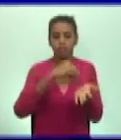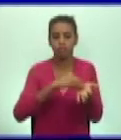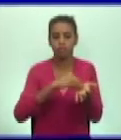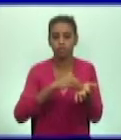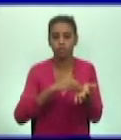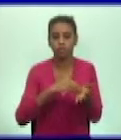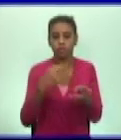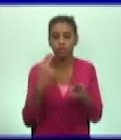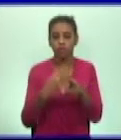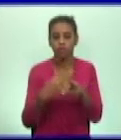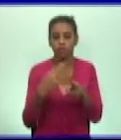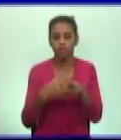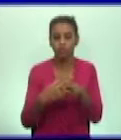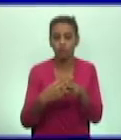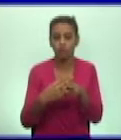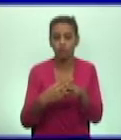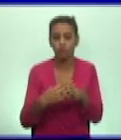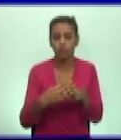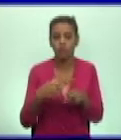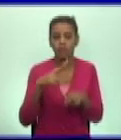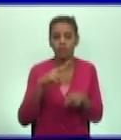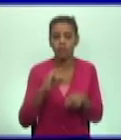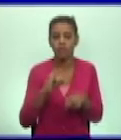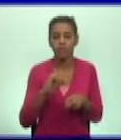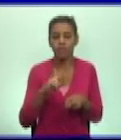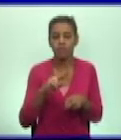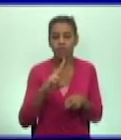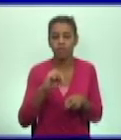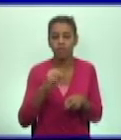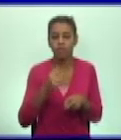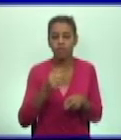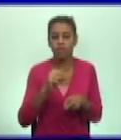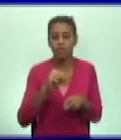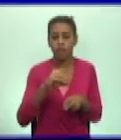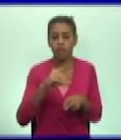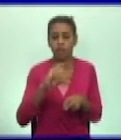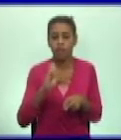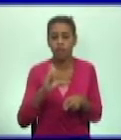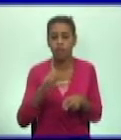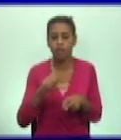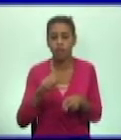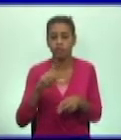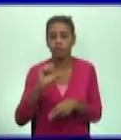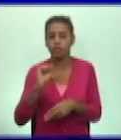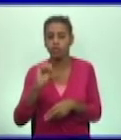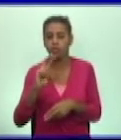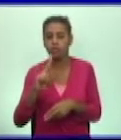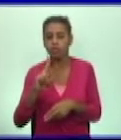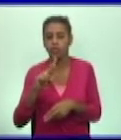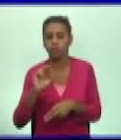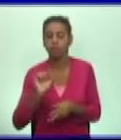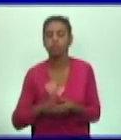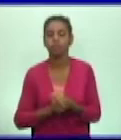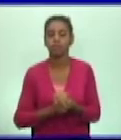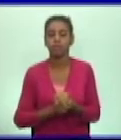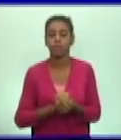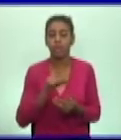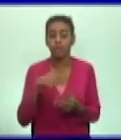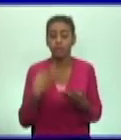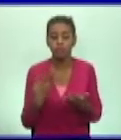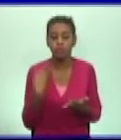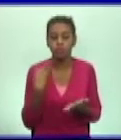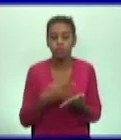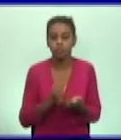Vietnam del Sur. De tal manera, muchachos, que pueden ver cómo un acuerdo de paz que tenía como resultado incluso y que se hubiese